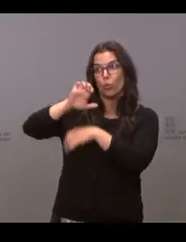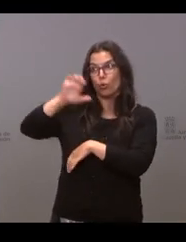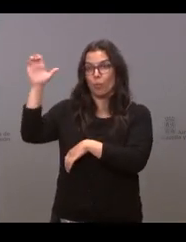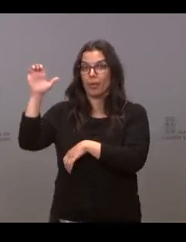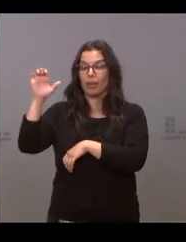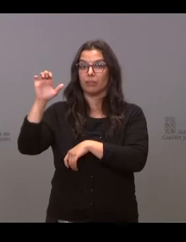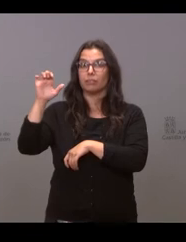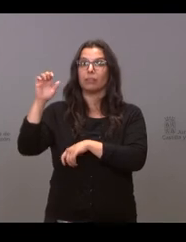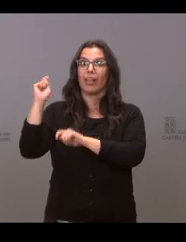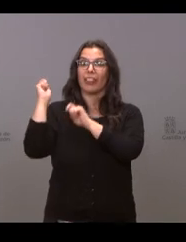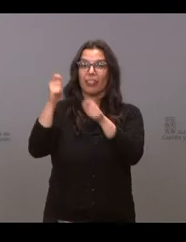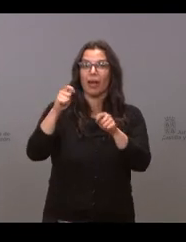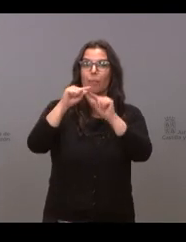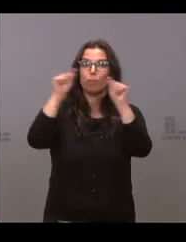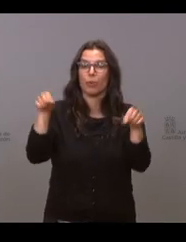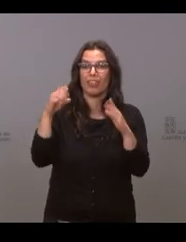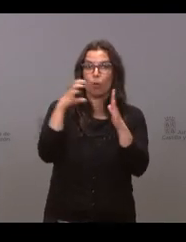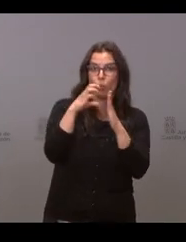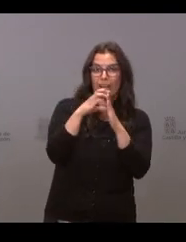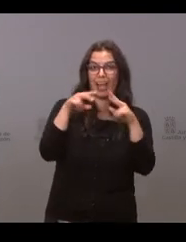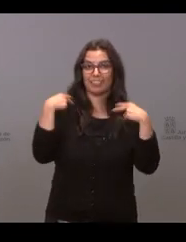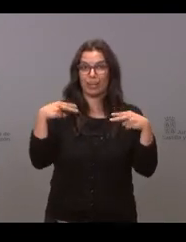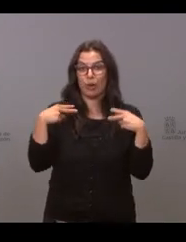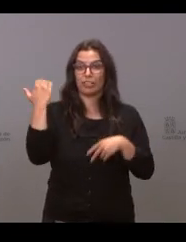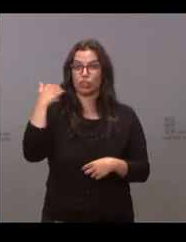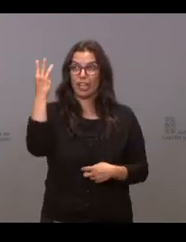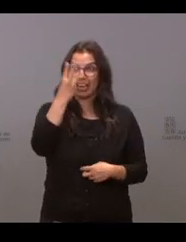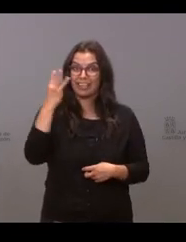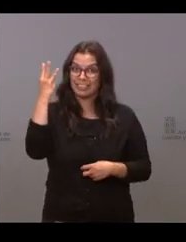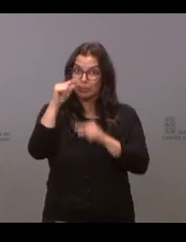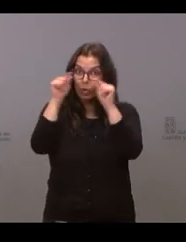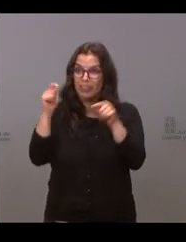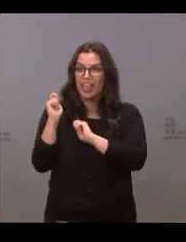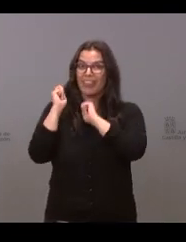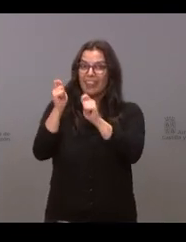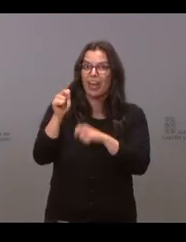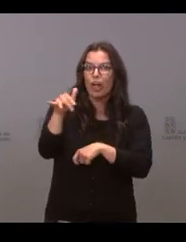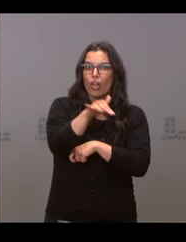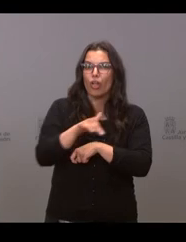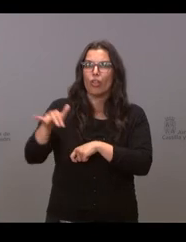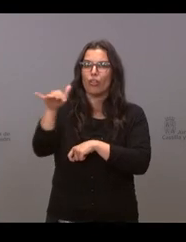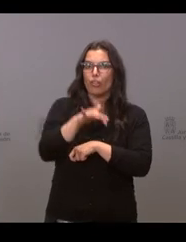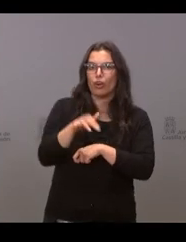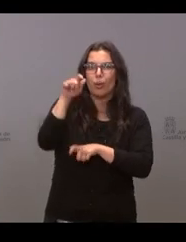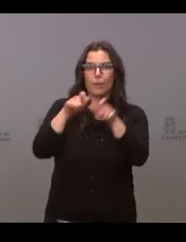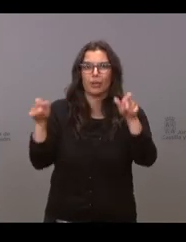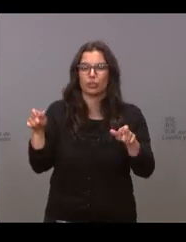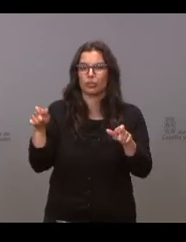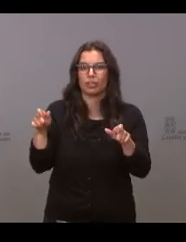provincias de cuenta de teruel y de soria zonas baja mente